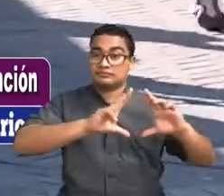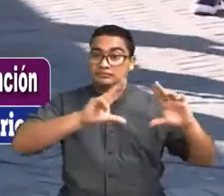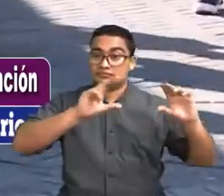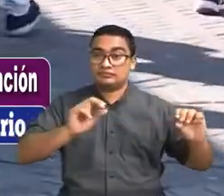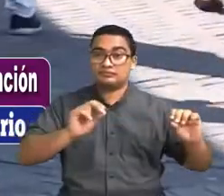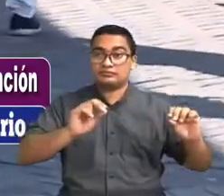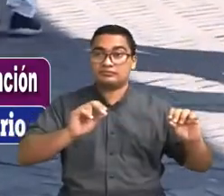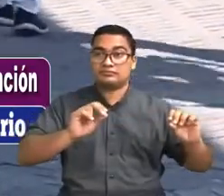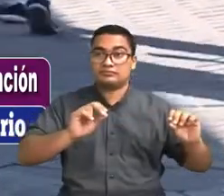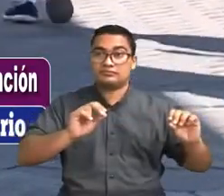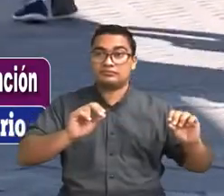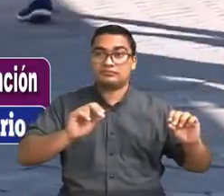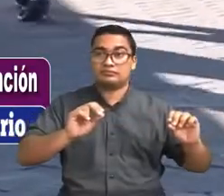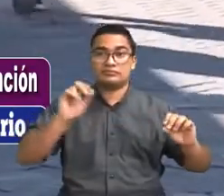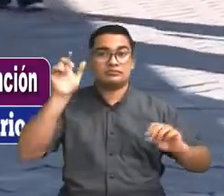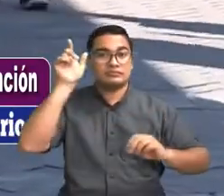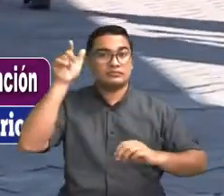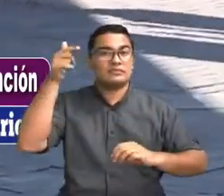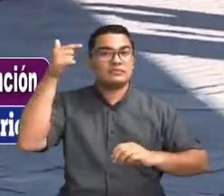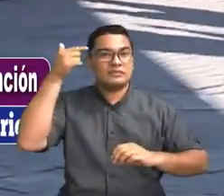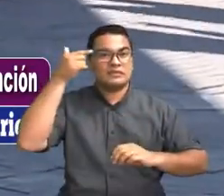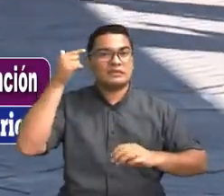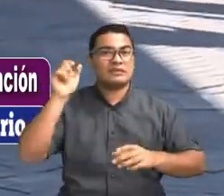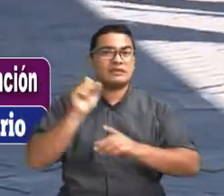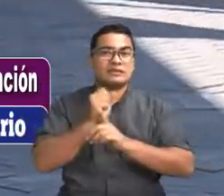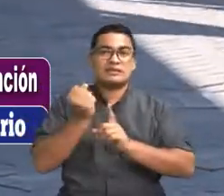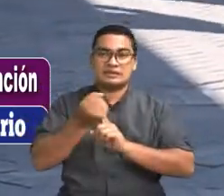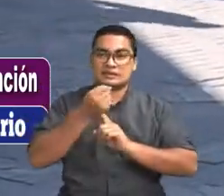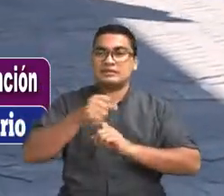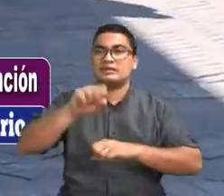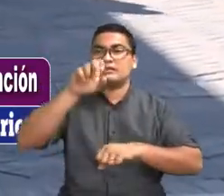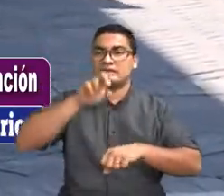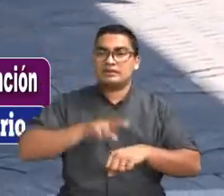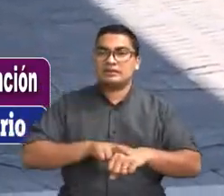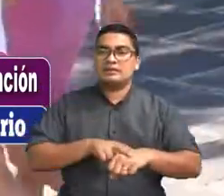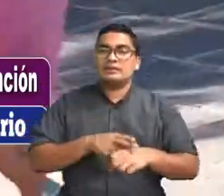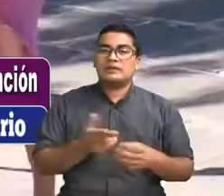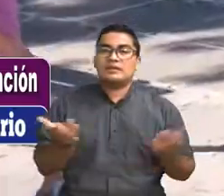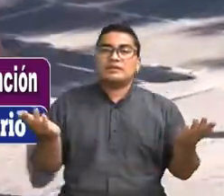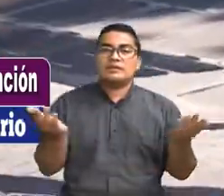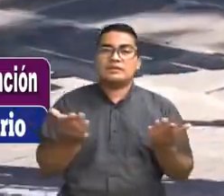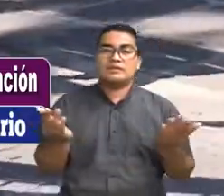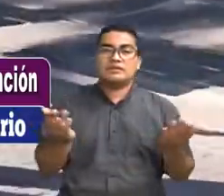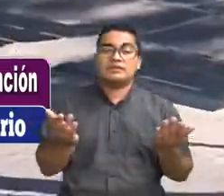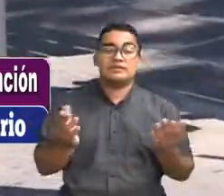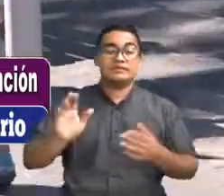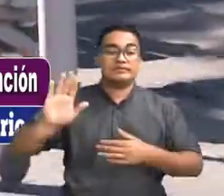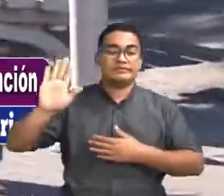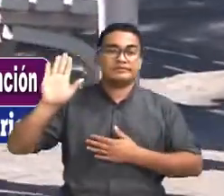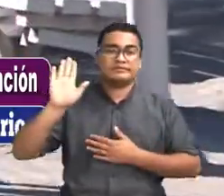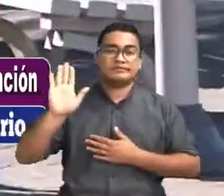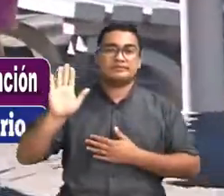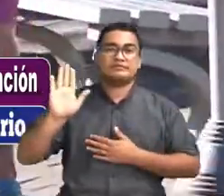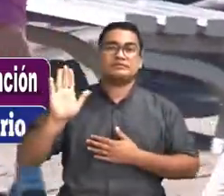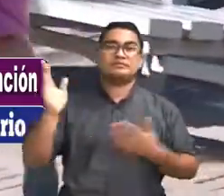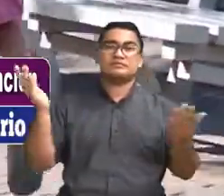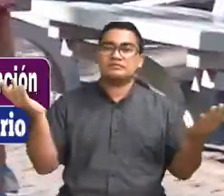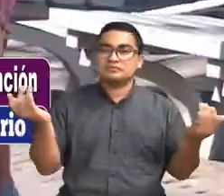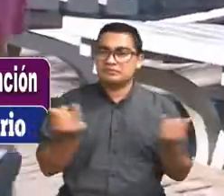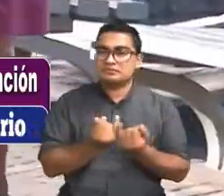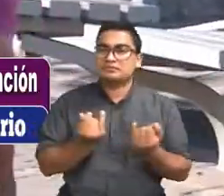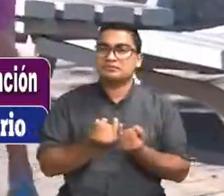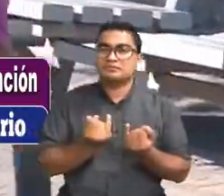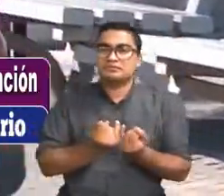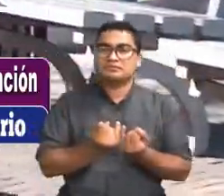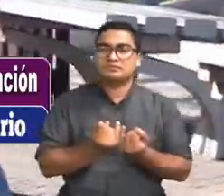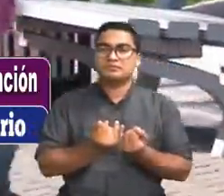la Asamblea Nacional, ha retomado, digamos, ese compromiso, ha traducido, podríamos